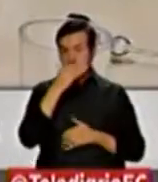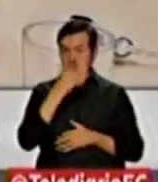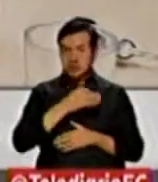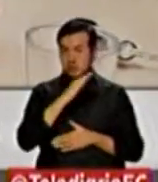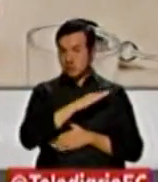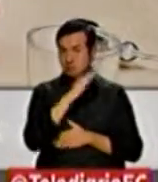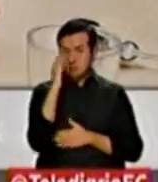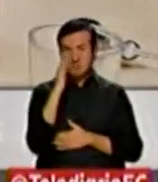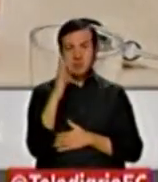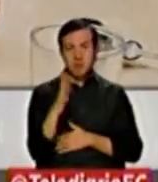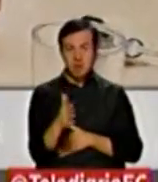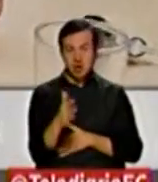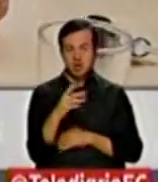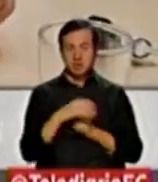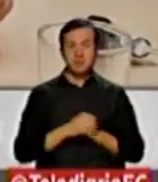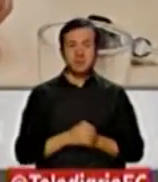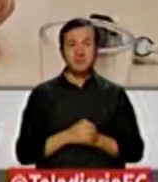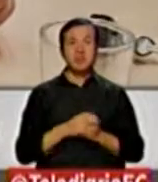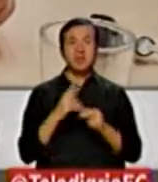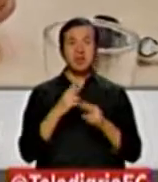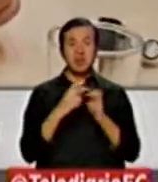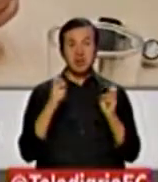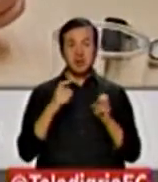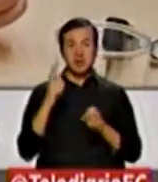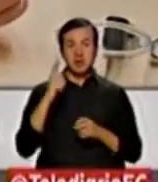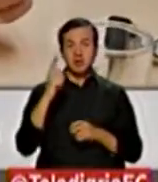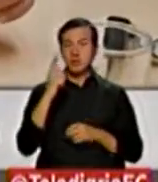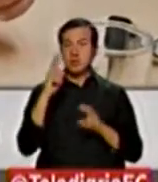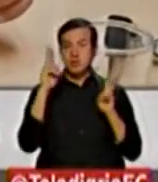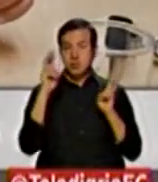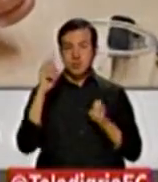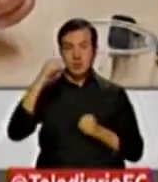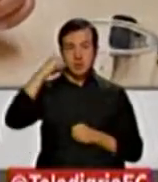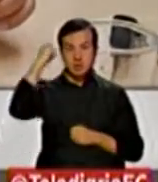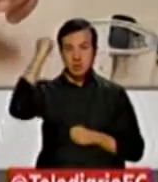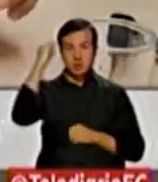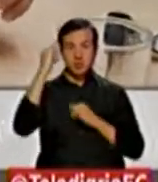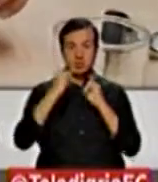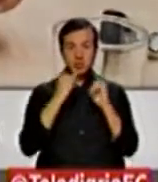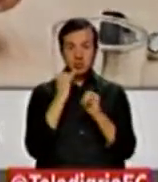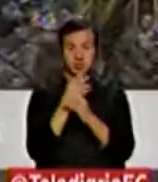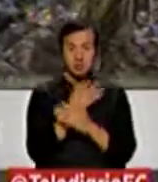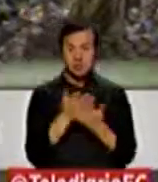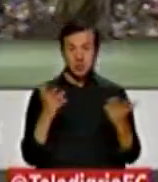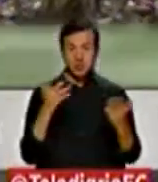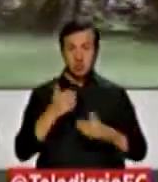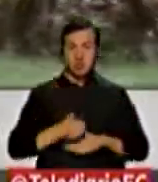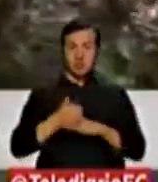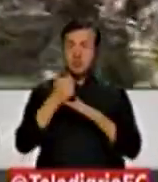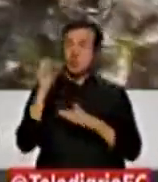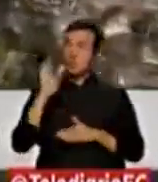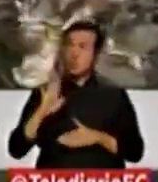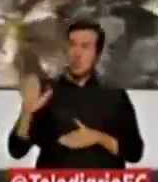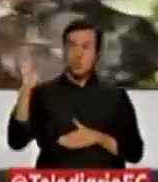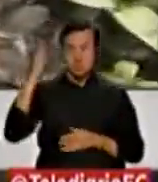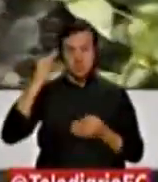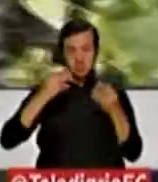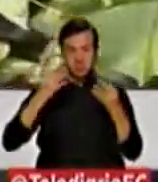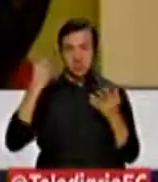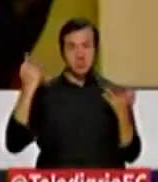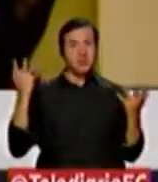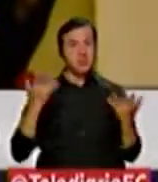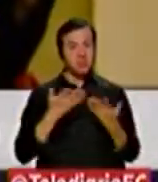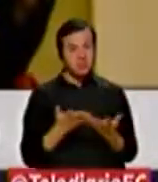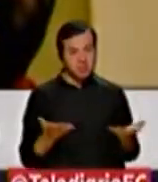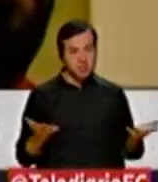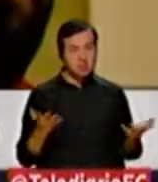Javier Garaycoa, ex procurador general del Estado, critica que en el ámbito del derecho internacional, los tribunales europeos de arbitraje desconozcan la